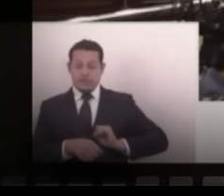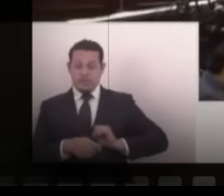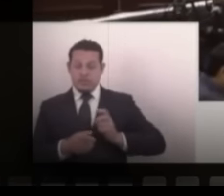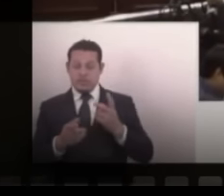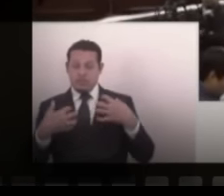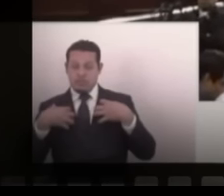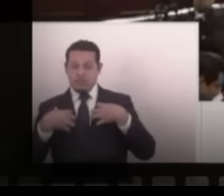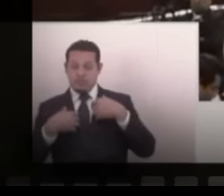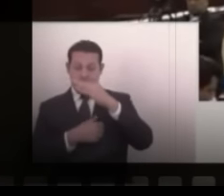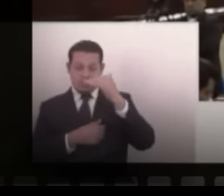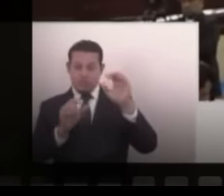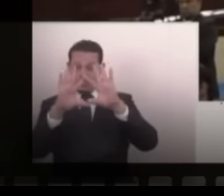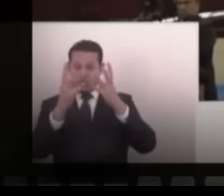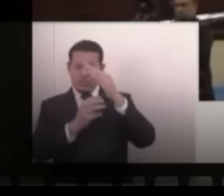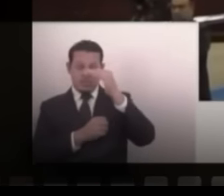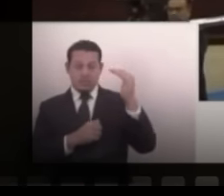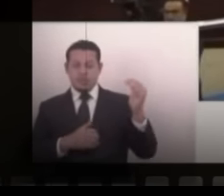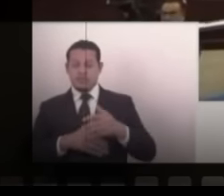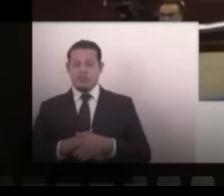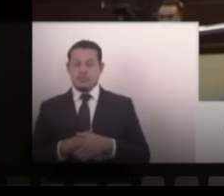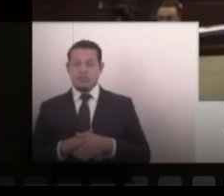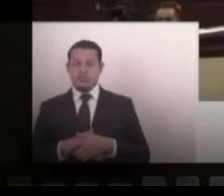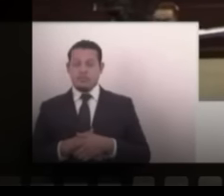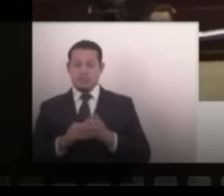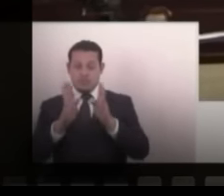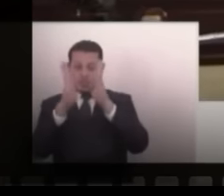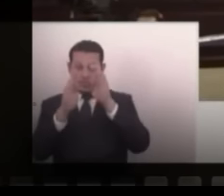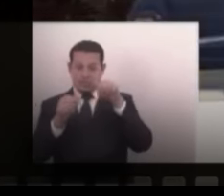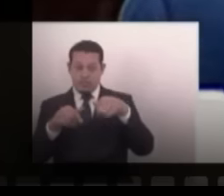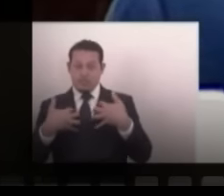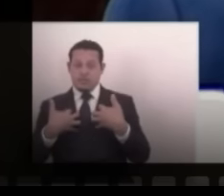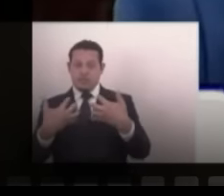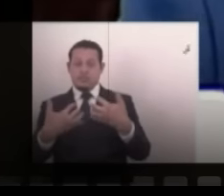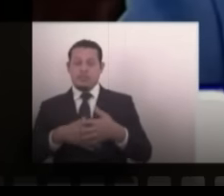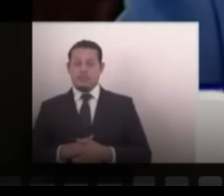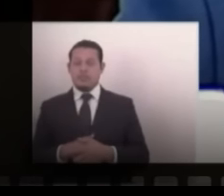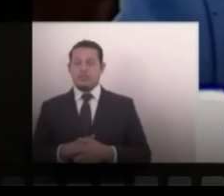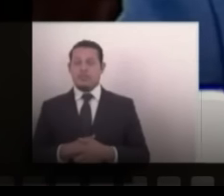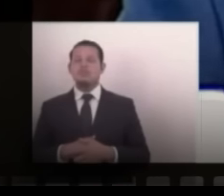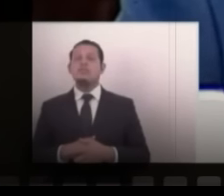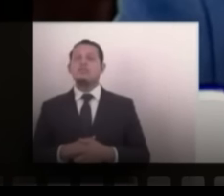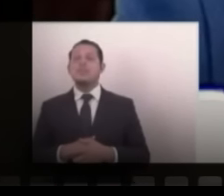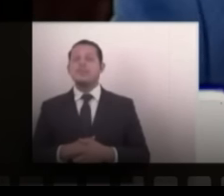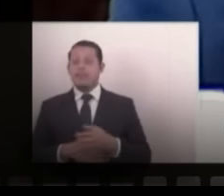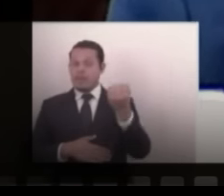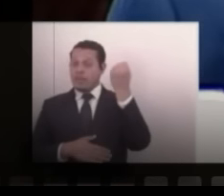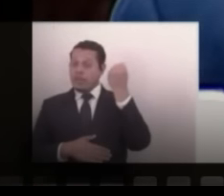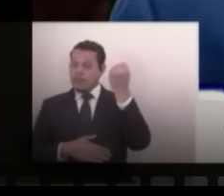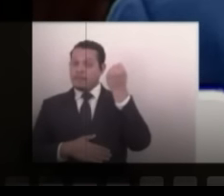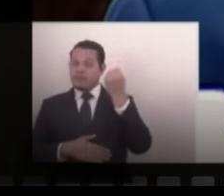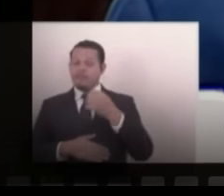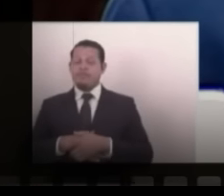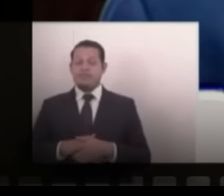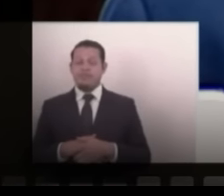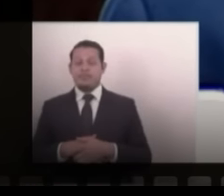territorio nacional como en el exterior que sintonizan esta sesión plenaria qué tan importante